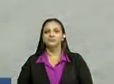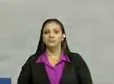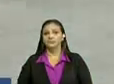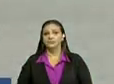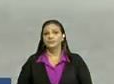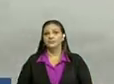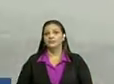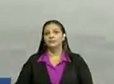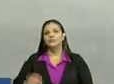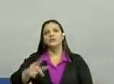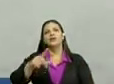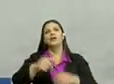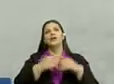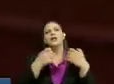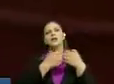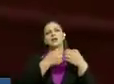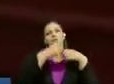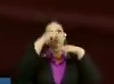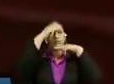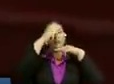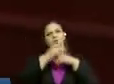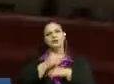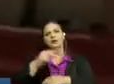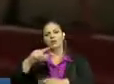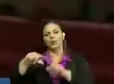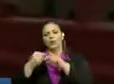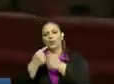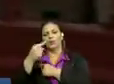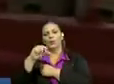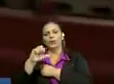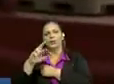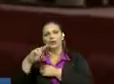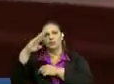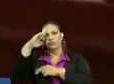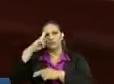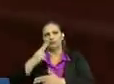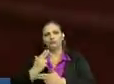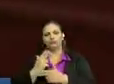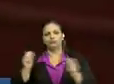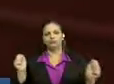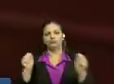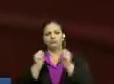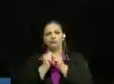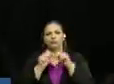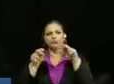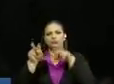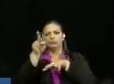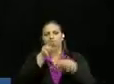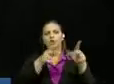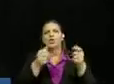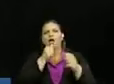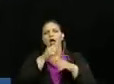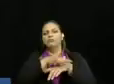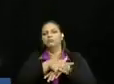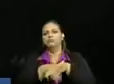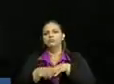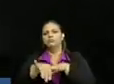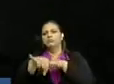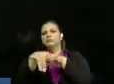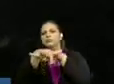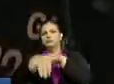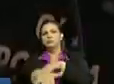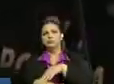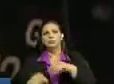Robos, un equipo de noticia, acompañado por el GIR, recorrió el Golfo de Guayaquil, donde se constató que en horas de la mañana